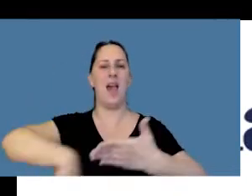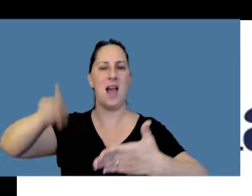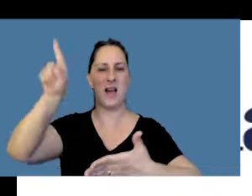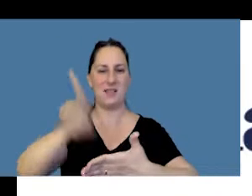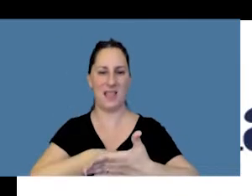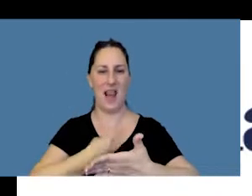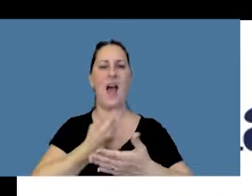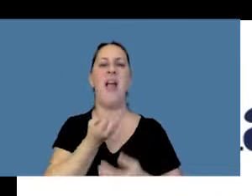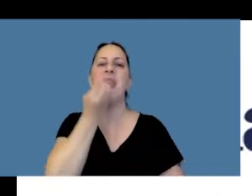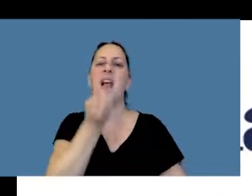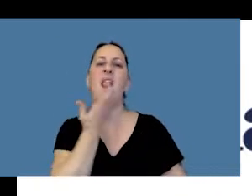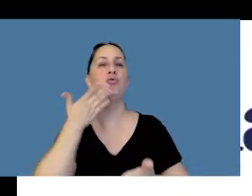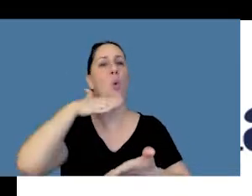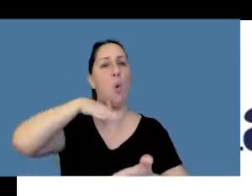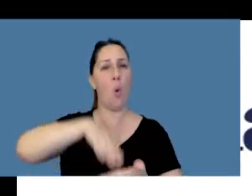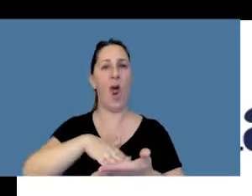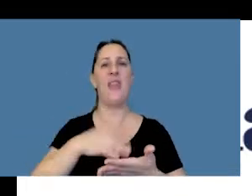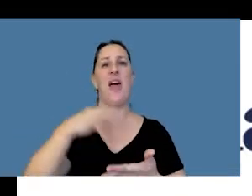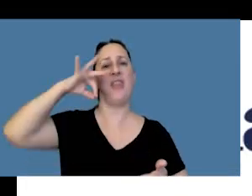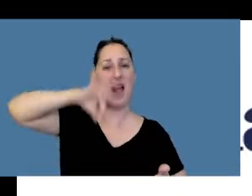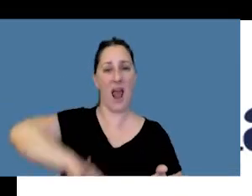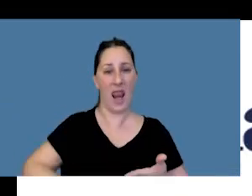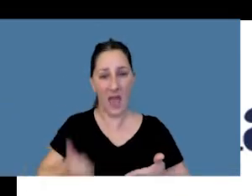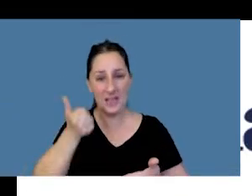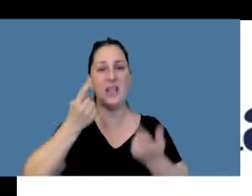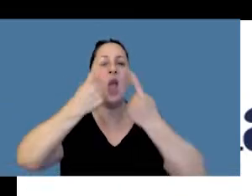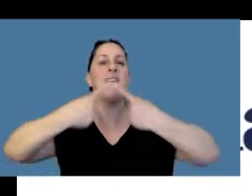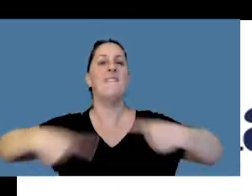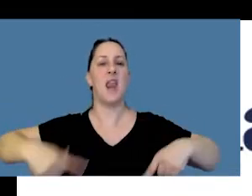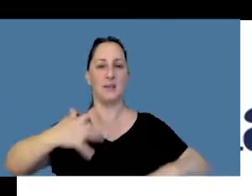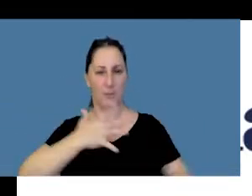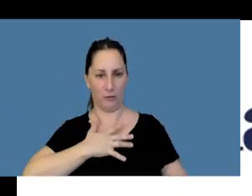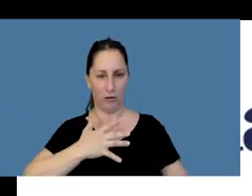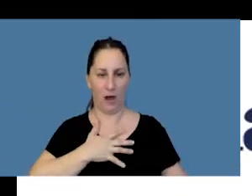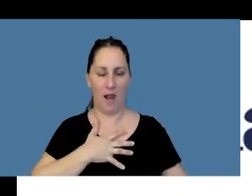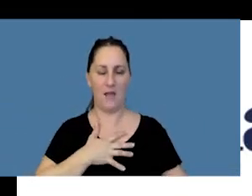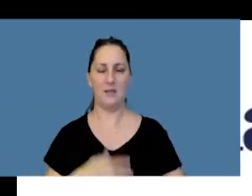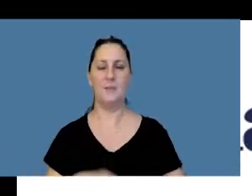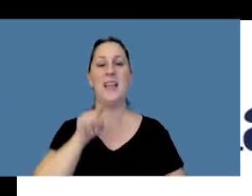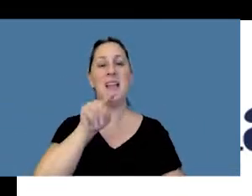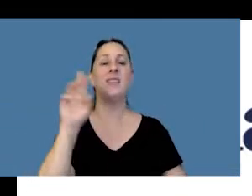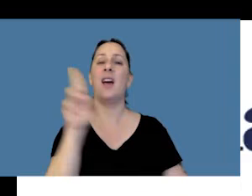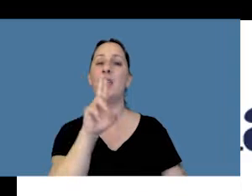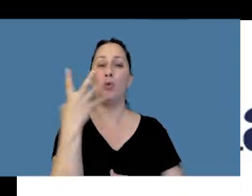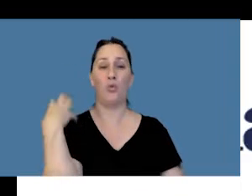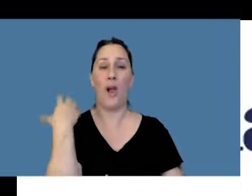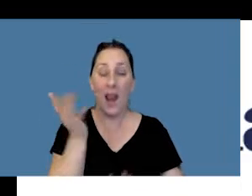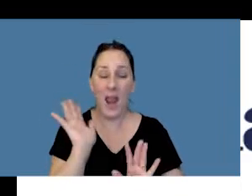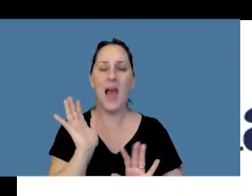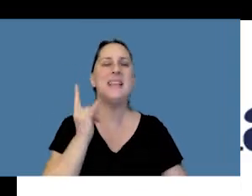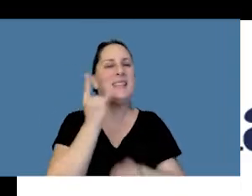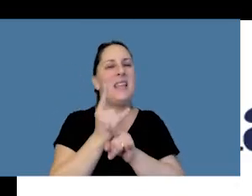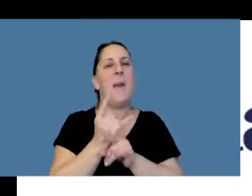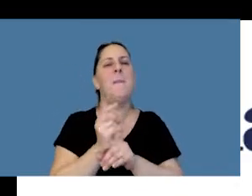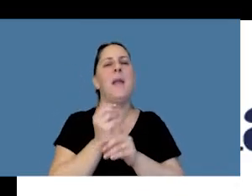la declaración jurada de ganancias y bienes personales. Esta resolución generalmente se habilita